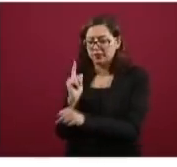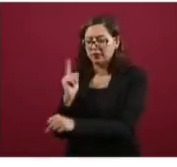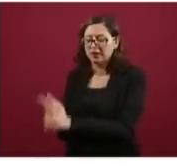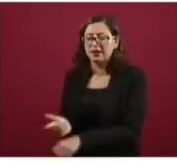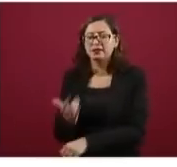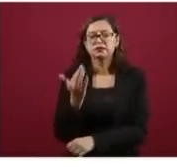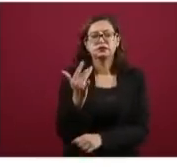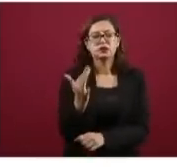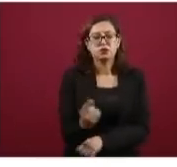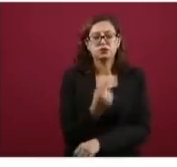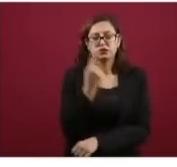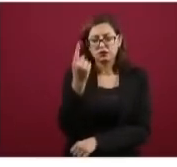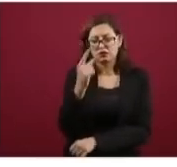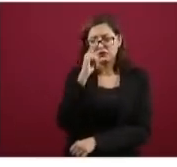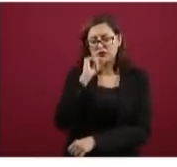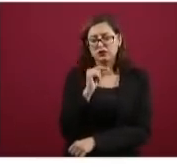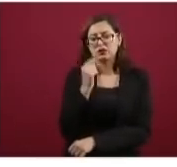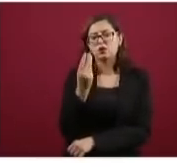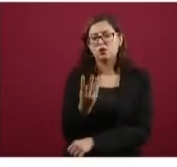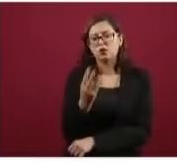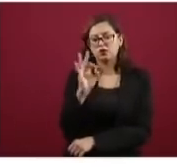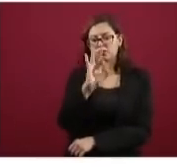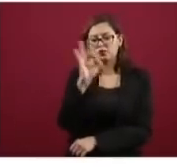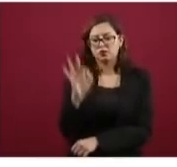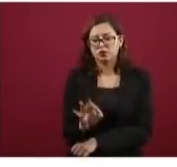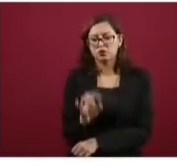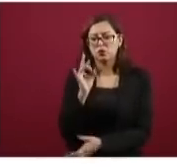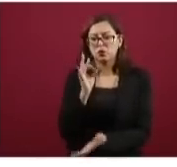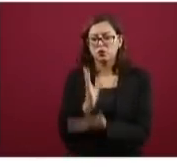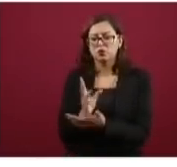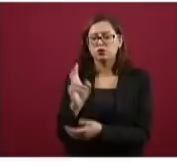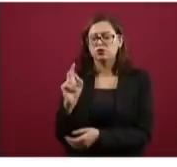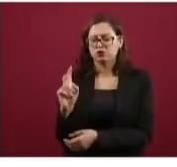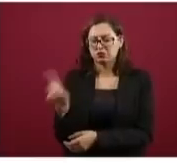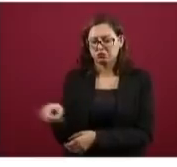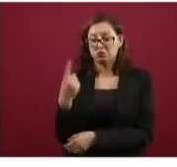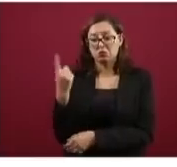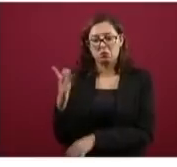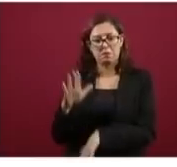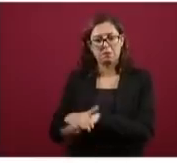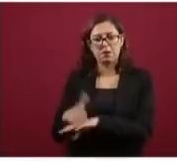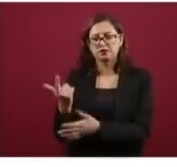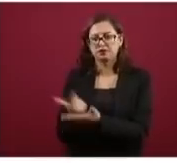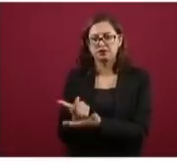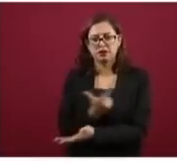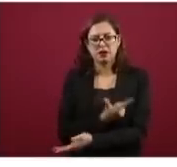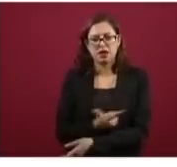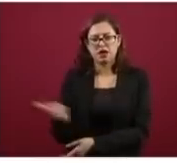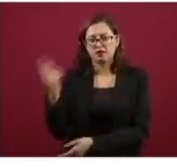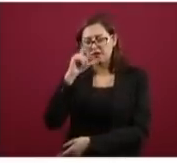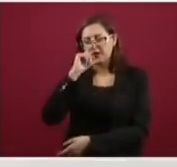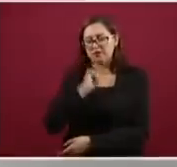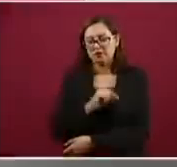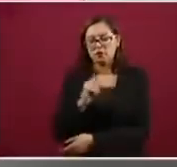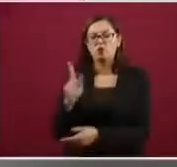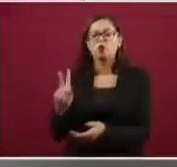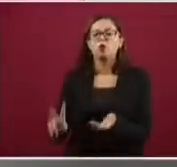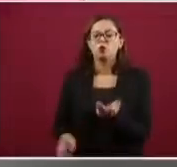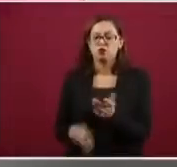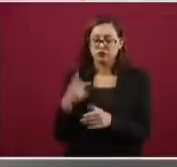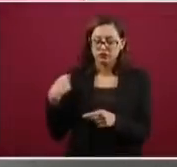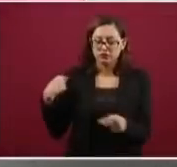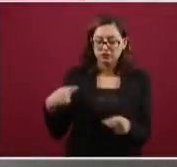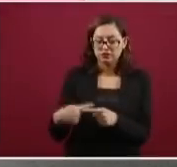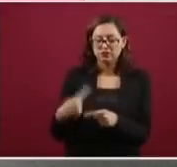fallas es el 4% pero sólo 31 fallas que ponen en riesgo al consumidor que otra vez el porcentaje en esta